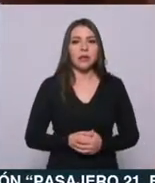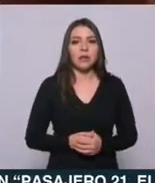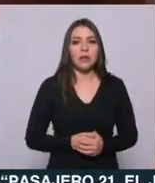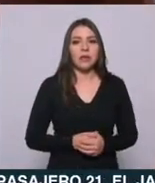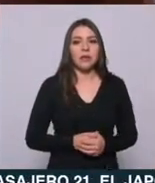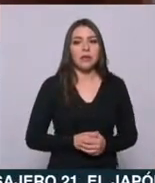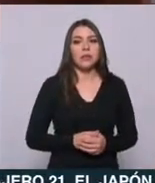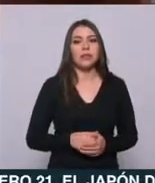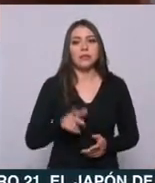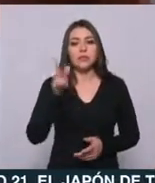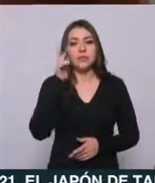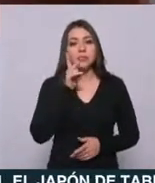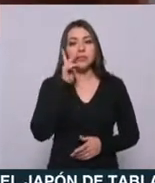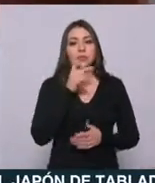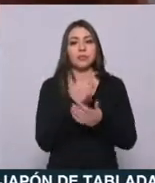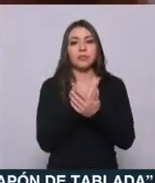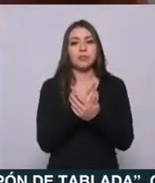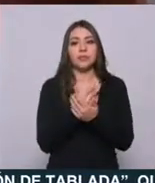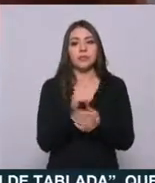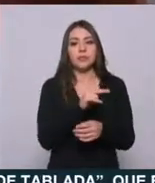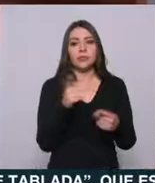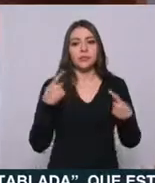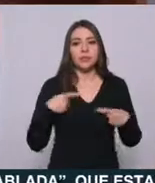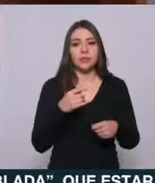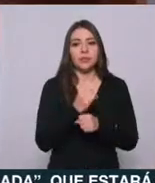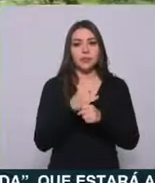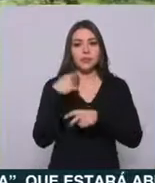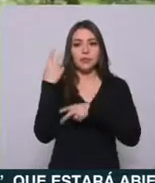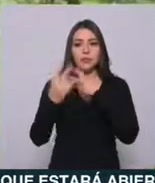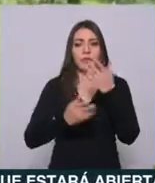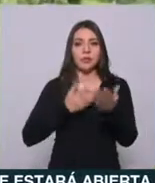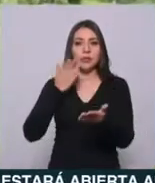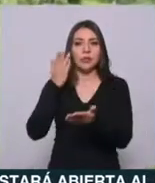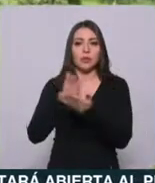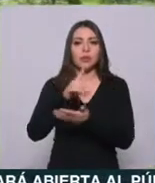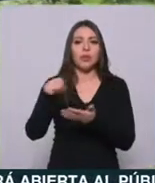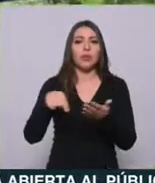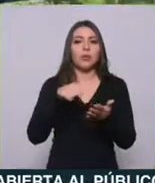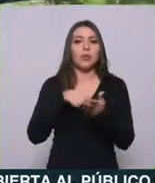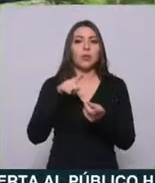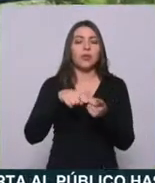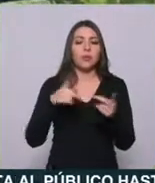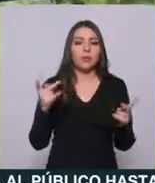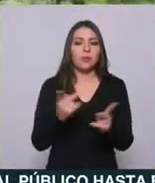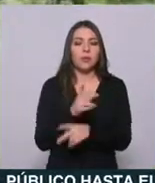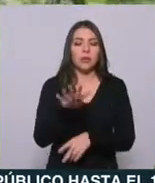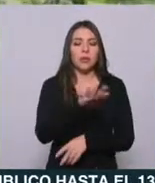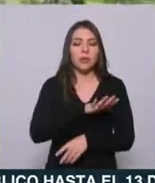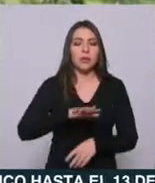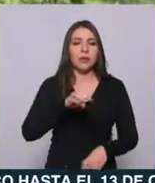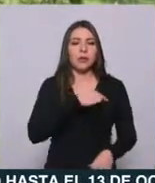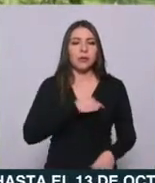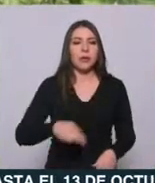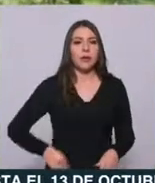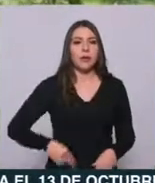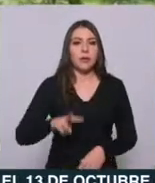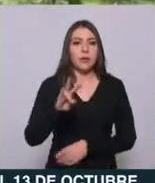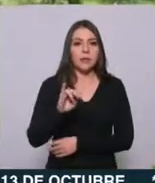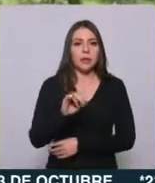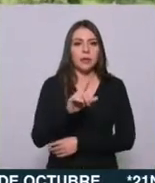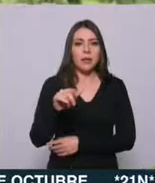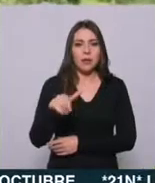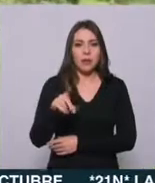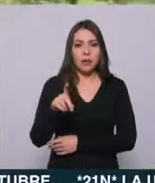los peritos de Aeronáutica Civil acudan al lugar de los hechos, que fue en el municipio de Villamadero, y con